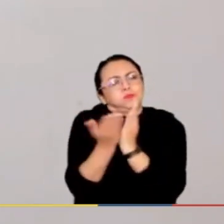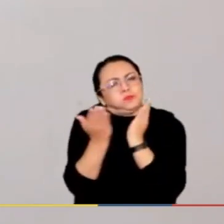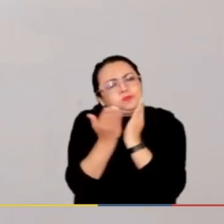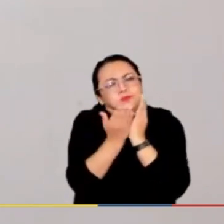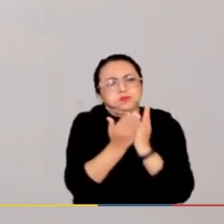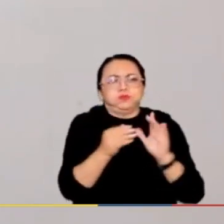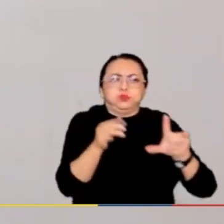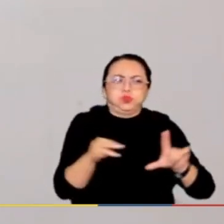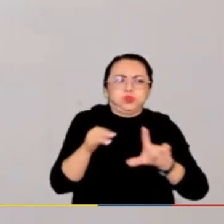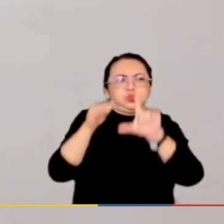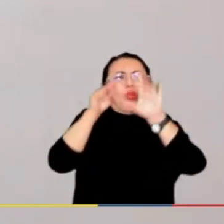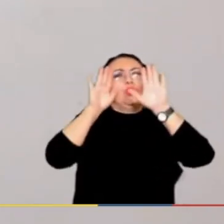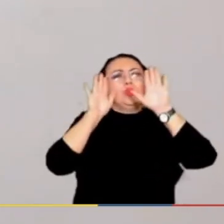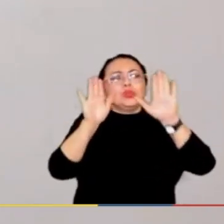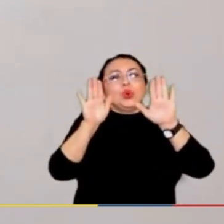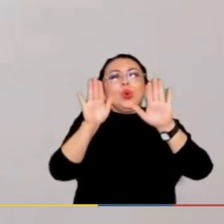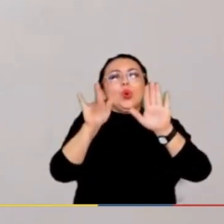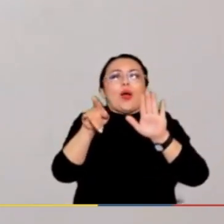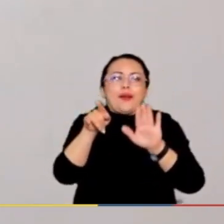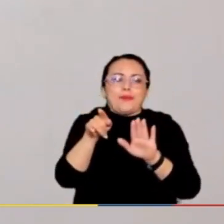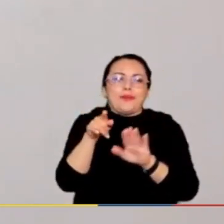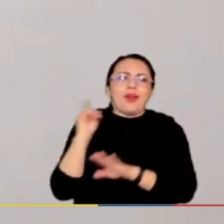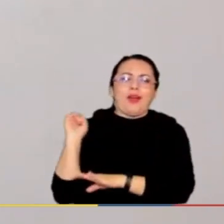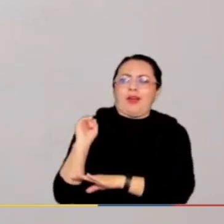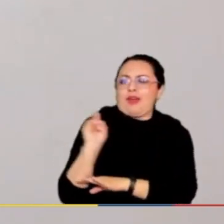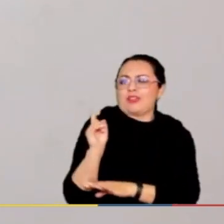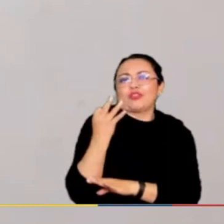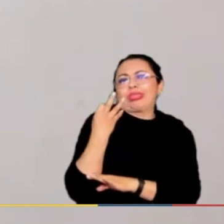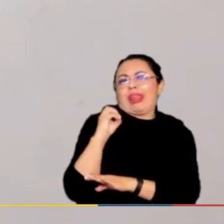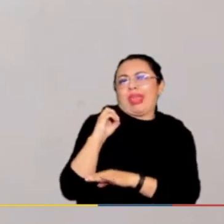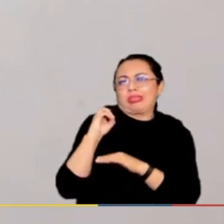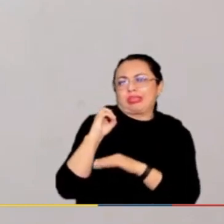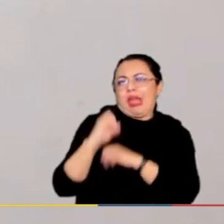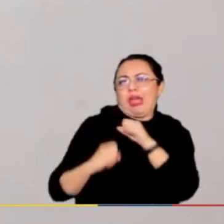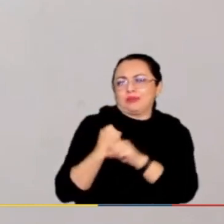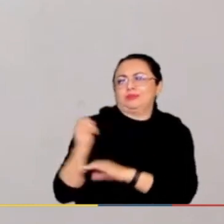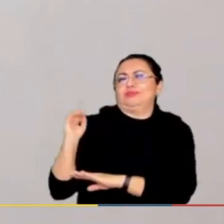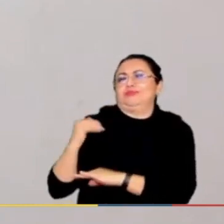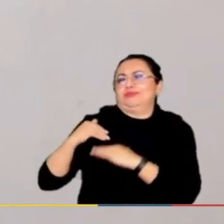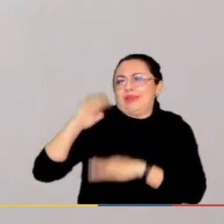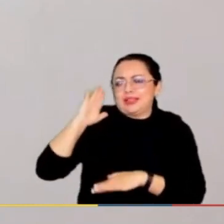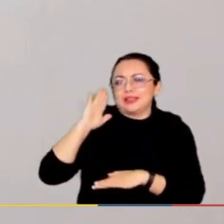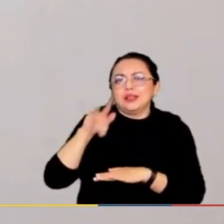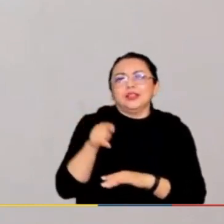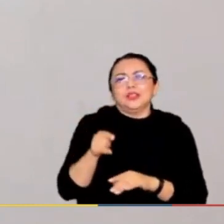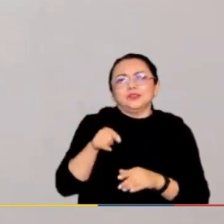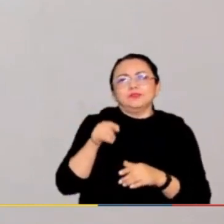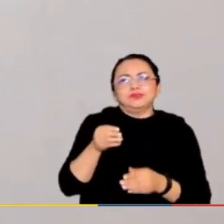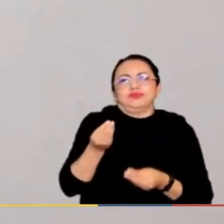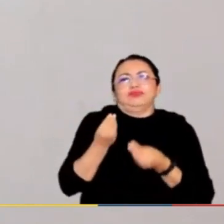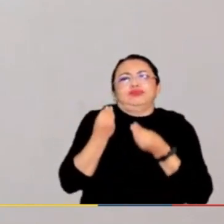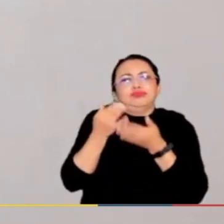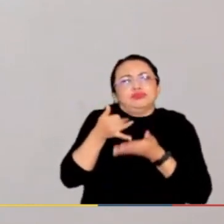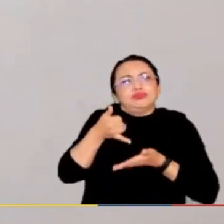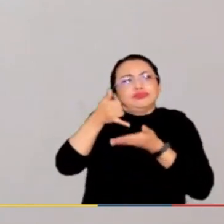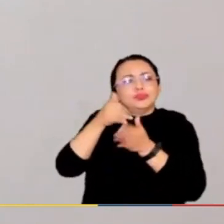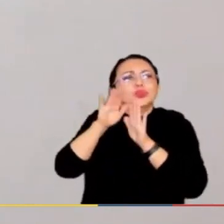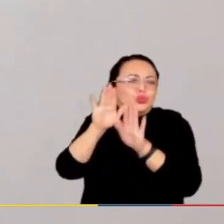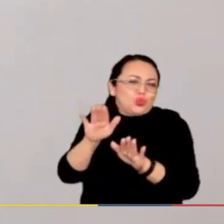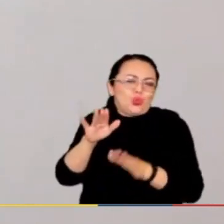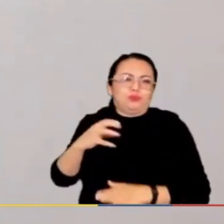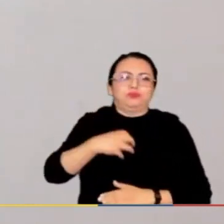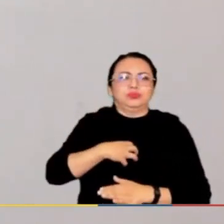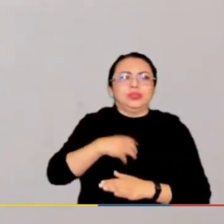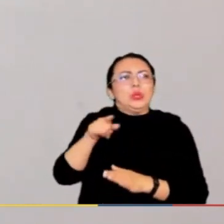Derecho. Es funcionaria de la rama judicial desde hace más de 30 años y obtuvo la condecoración José Ignacio de Márquez en la categoría